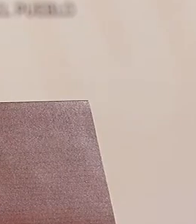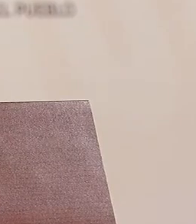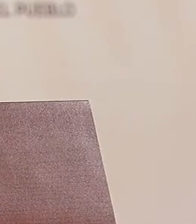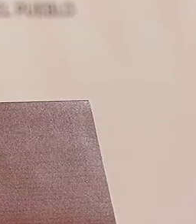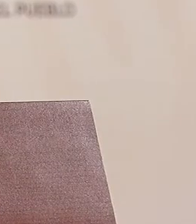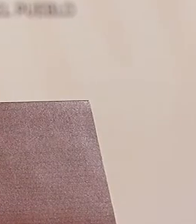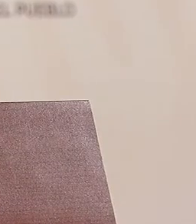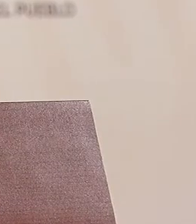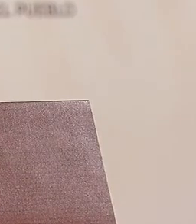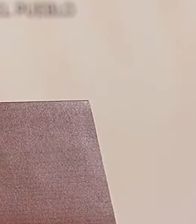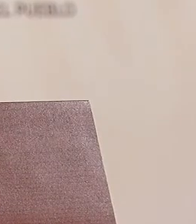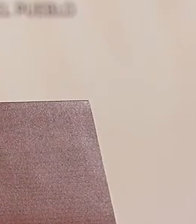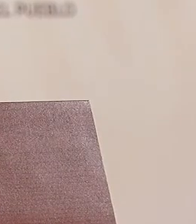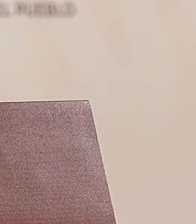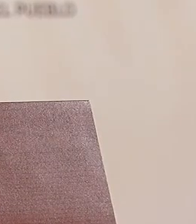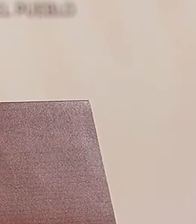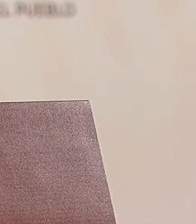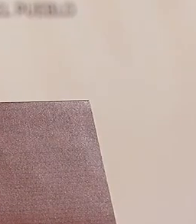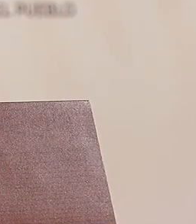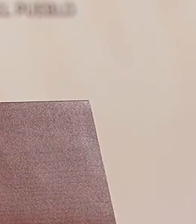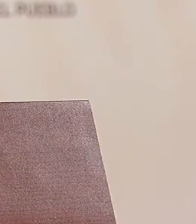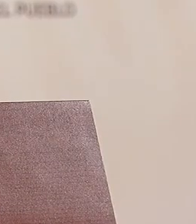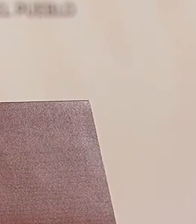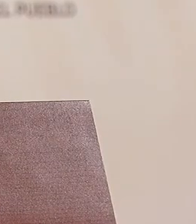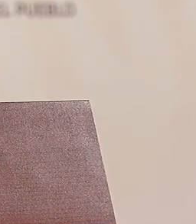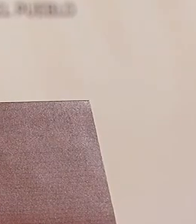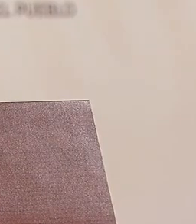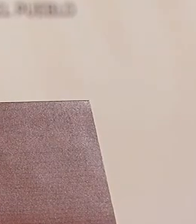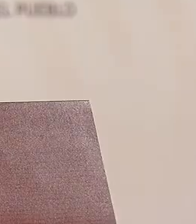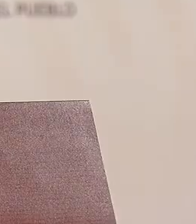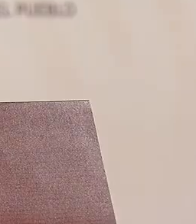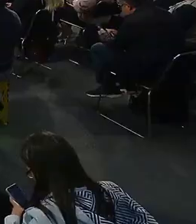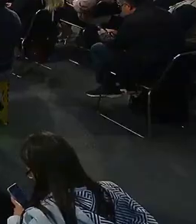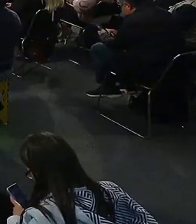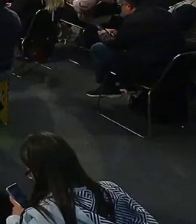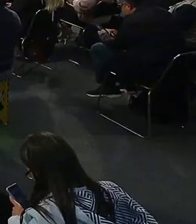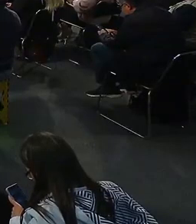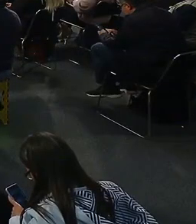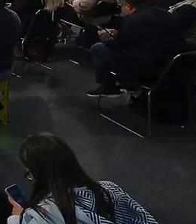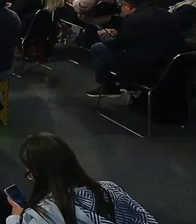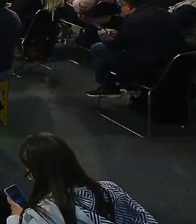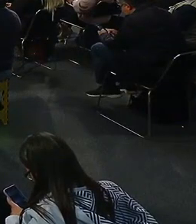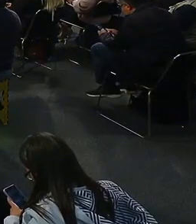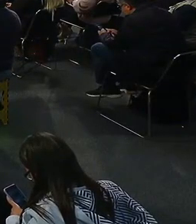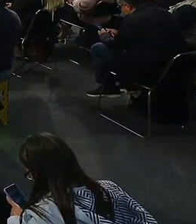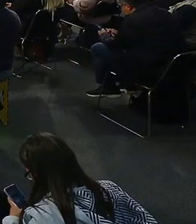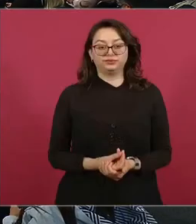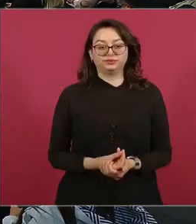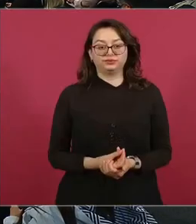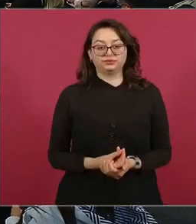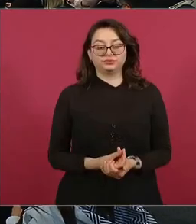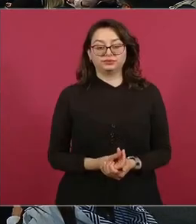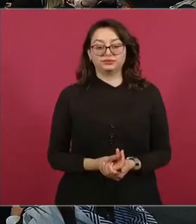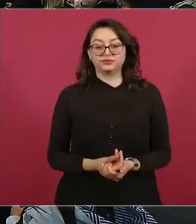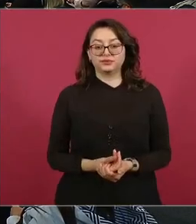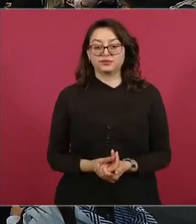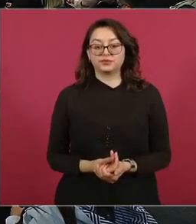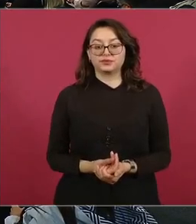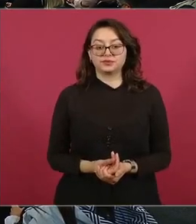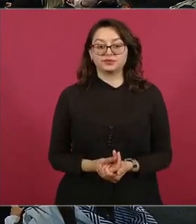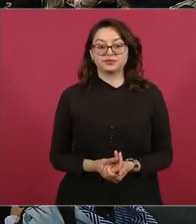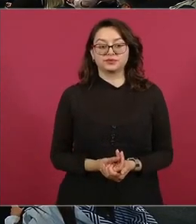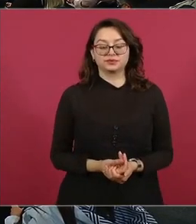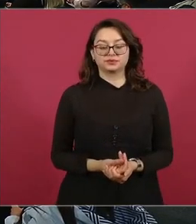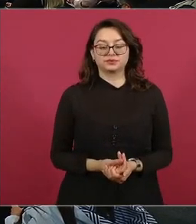buenos ingenieros. La ingeniería de México está muy avanzada. ¿Ya no la mandaron? A